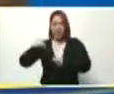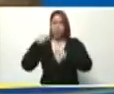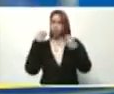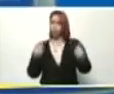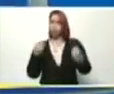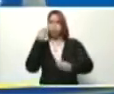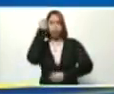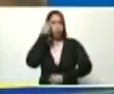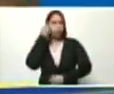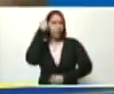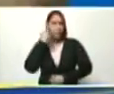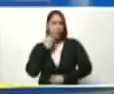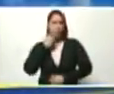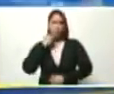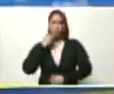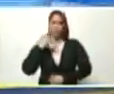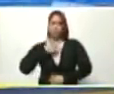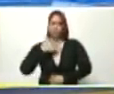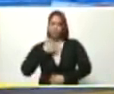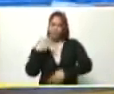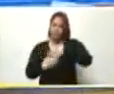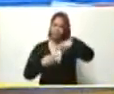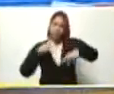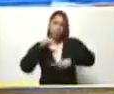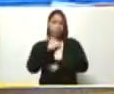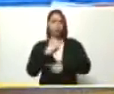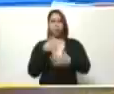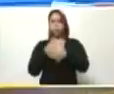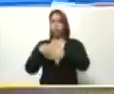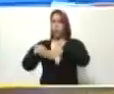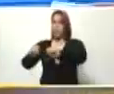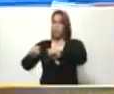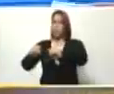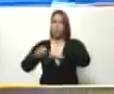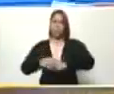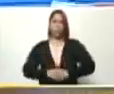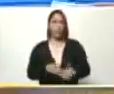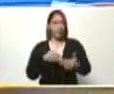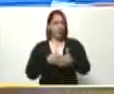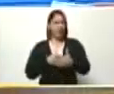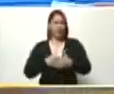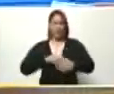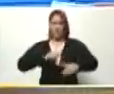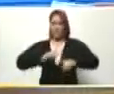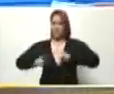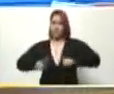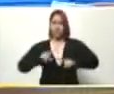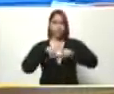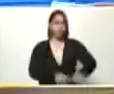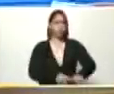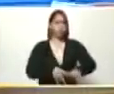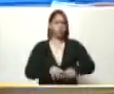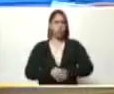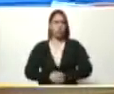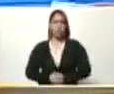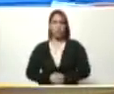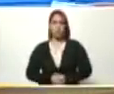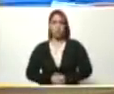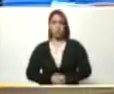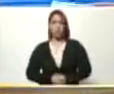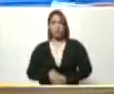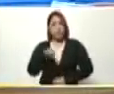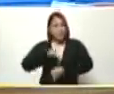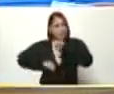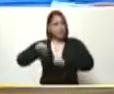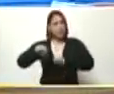doctrina bolivariana, revolucionaria, antiimperialista, antioligárquica, y la defiende con